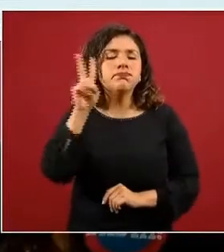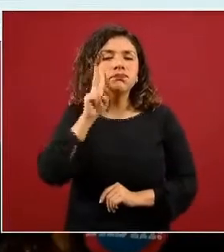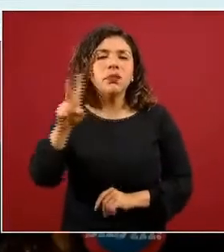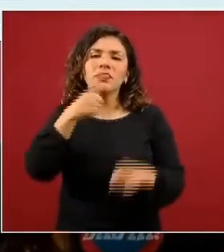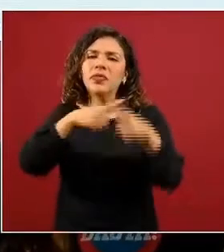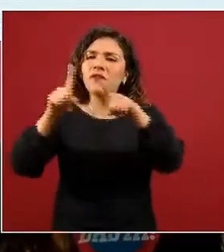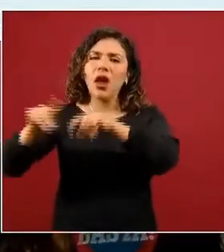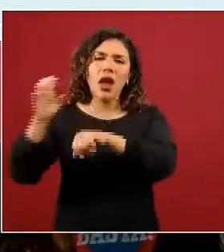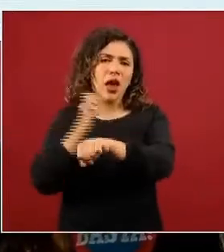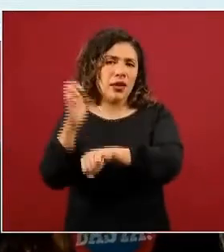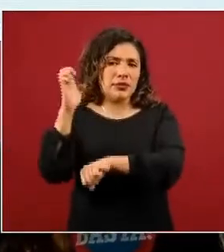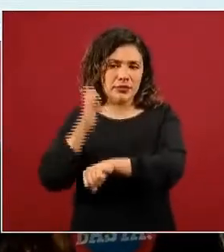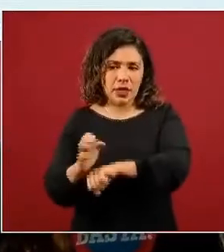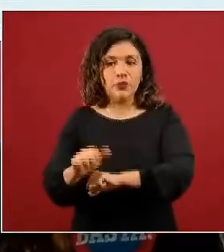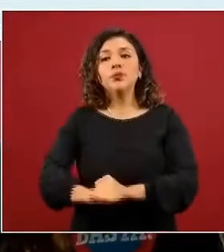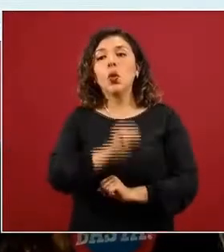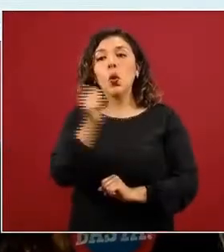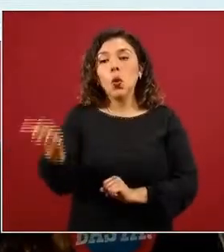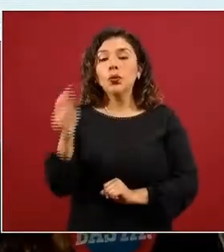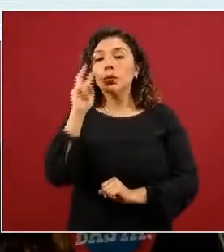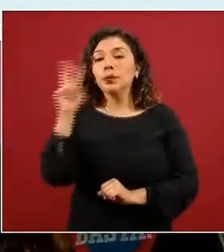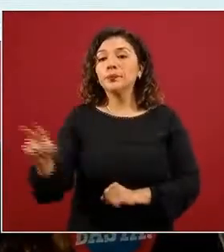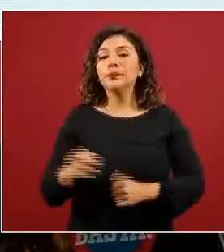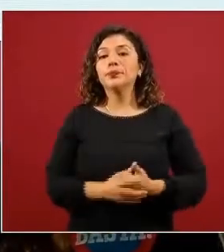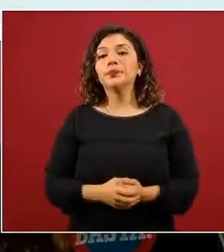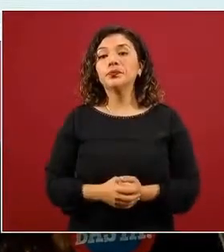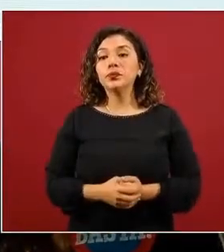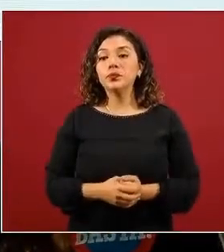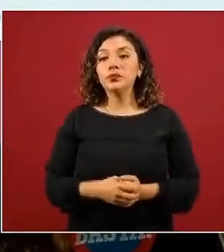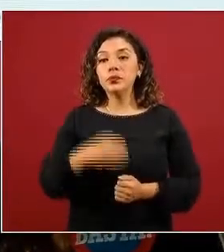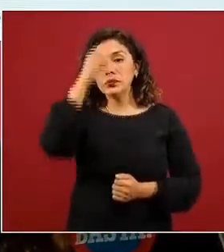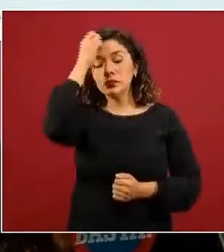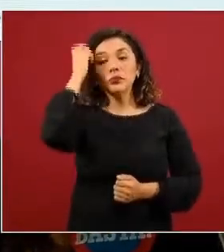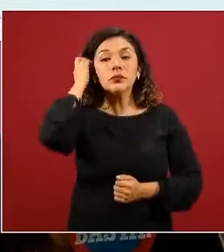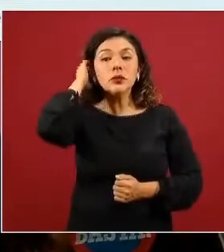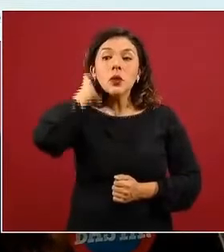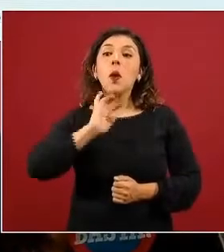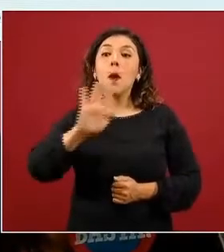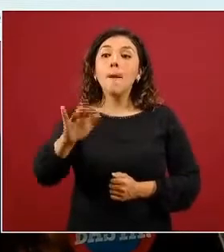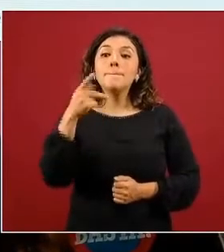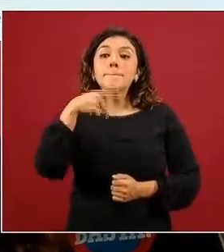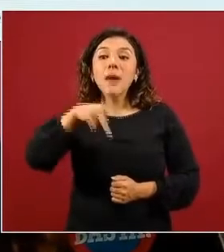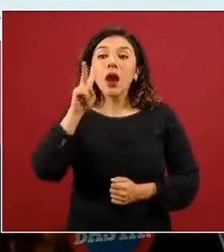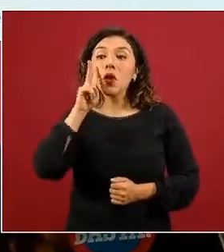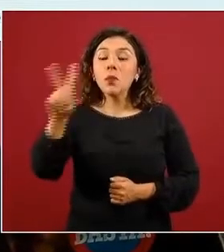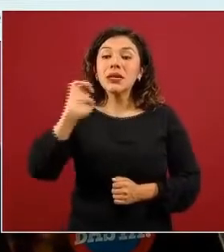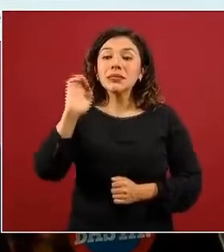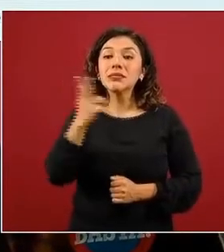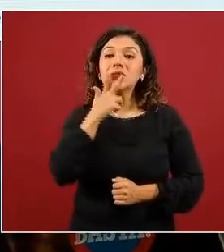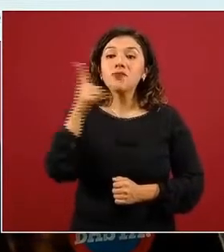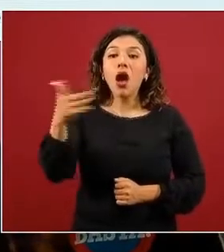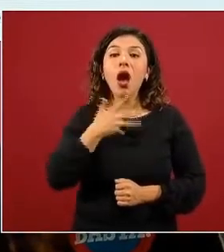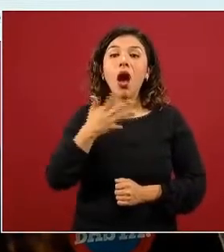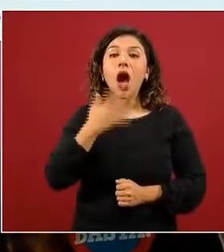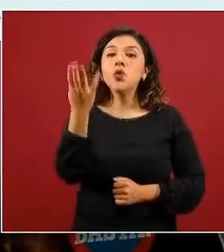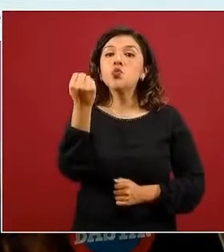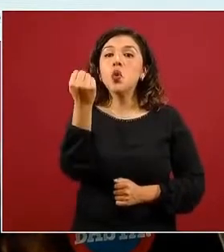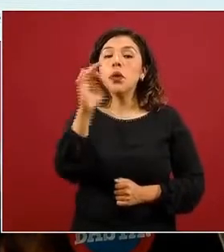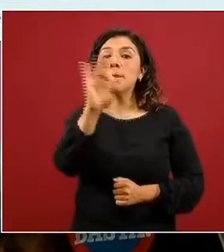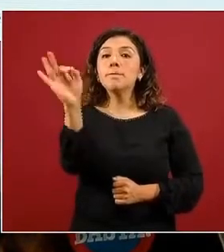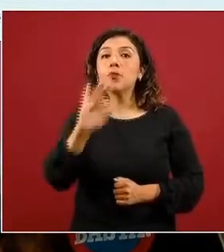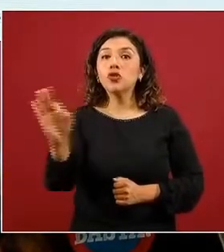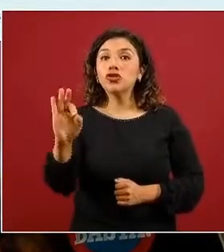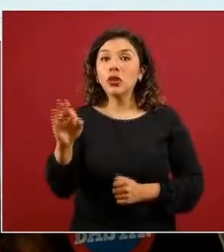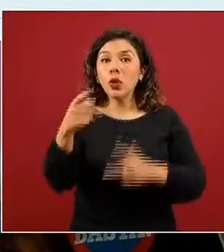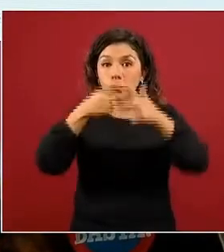varias entidades federativas. Veamos otro patrón diferente, la siguiente. Noten, sin embargo, que Chihuahua tiene 9% de los